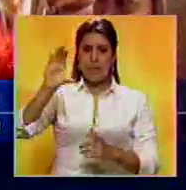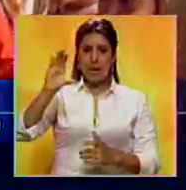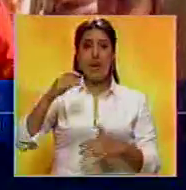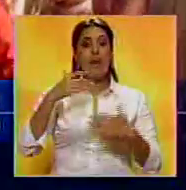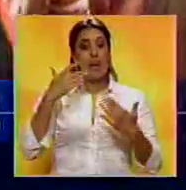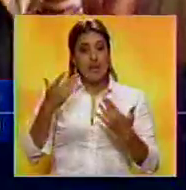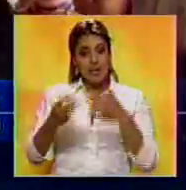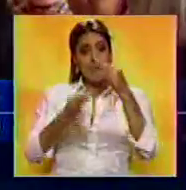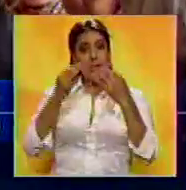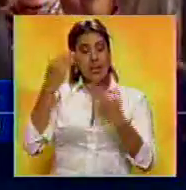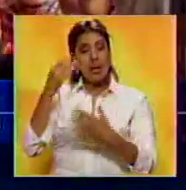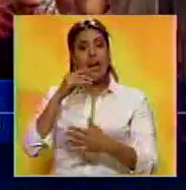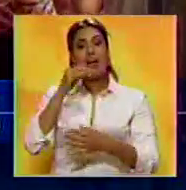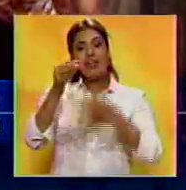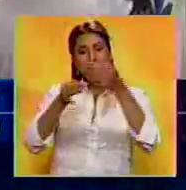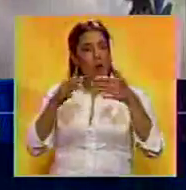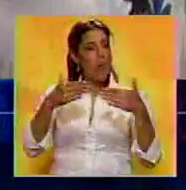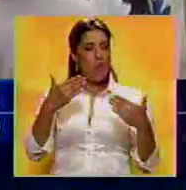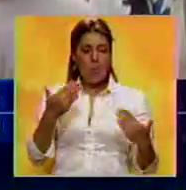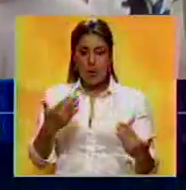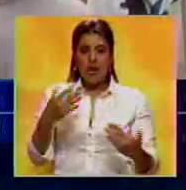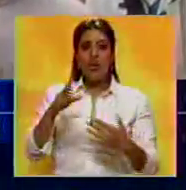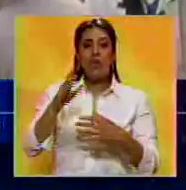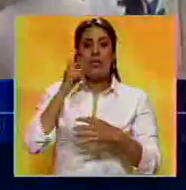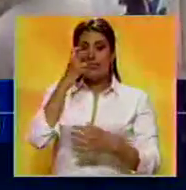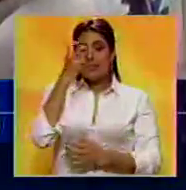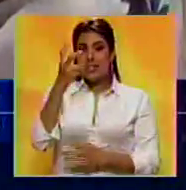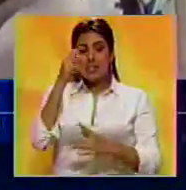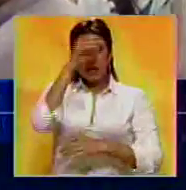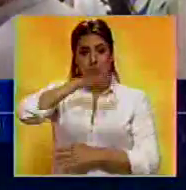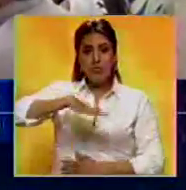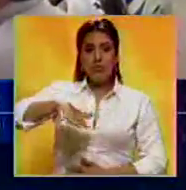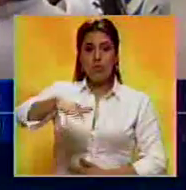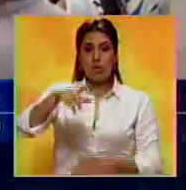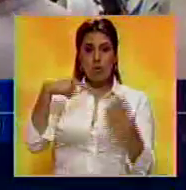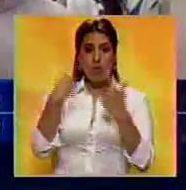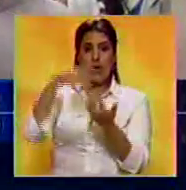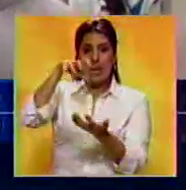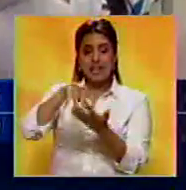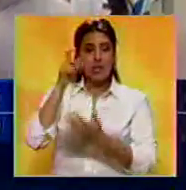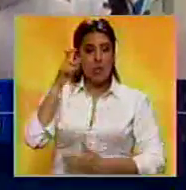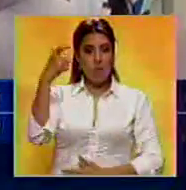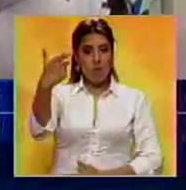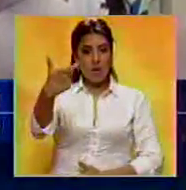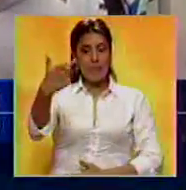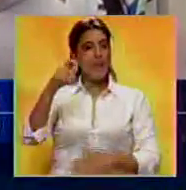patria. Faría realizó estas declaraciones durante una visita a la población de Calabozo en el estado